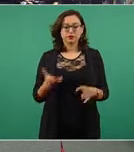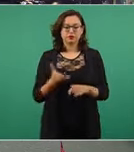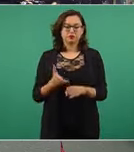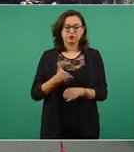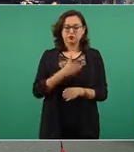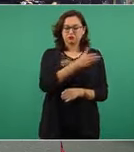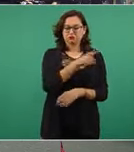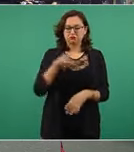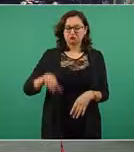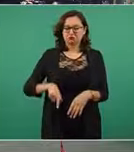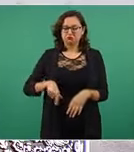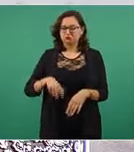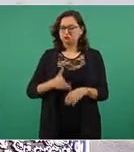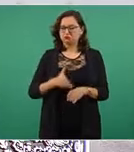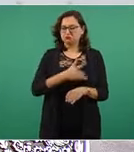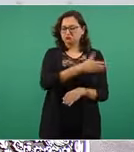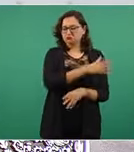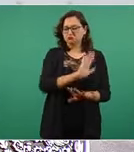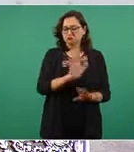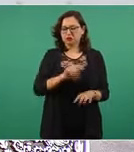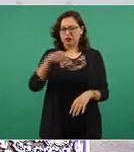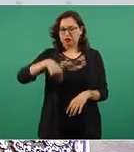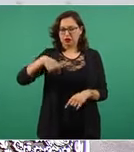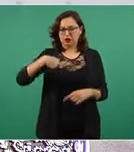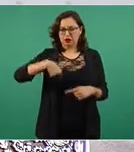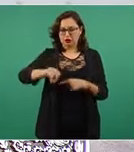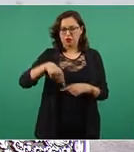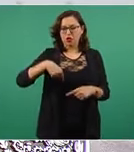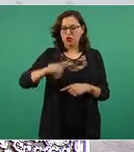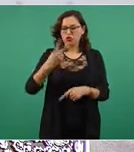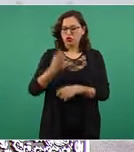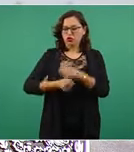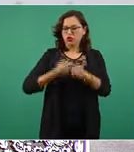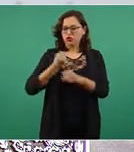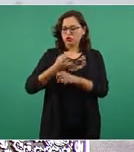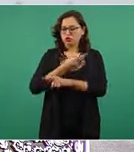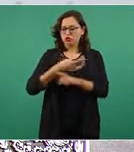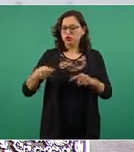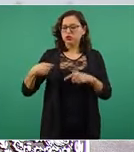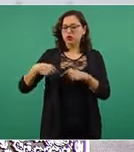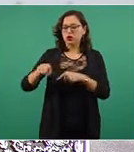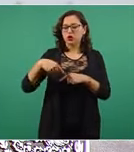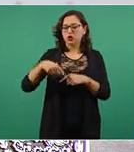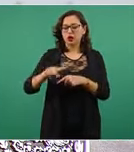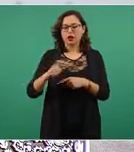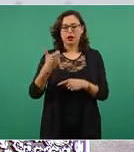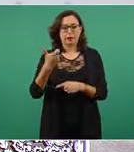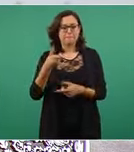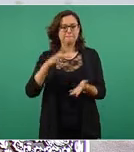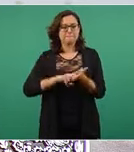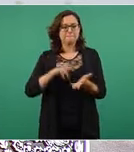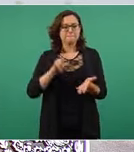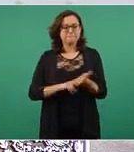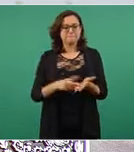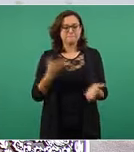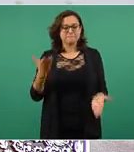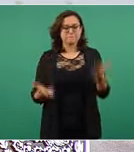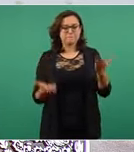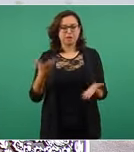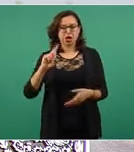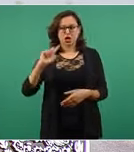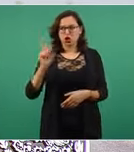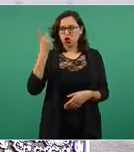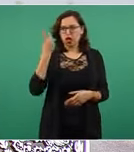el el valor del peso con relación al